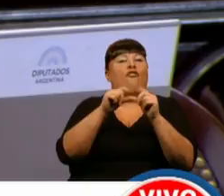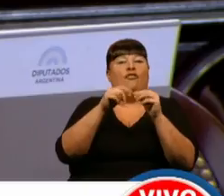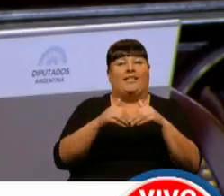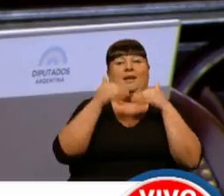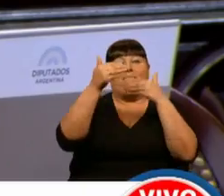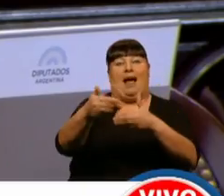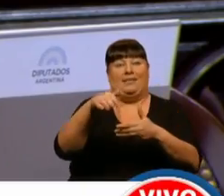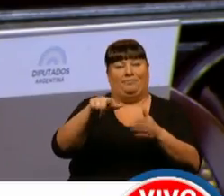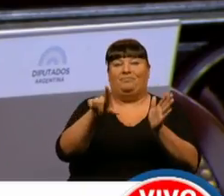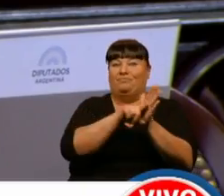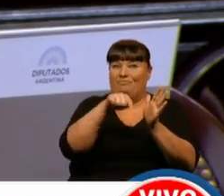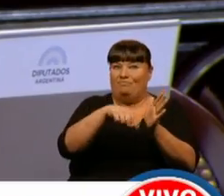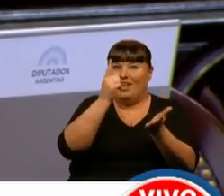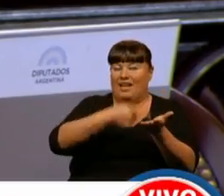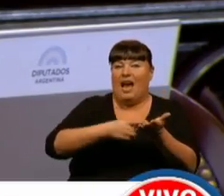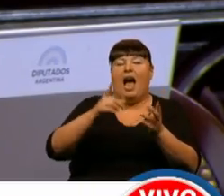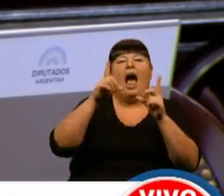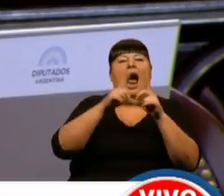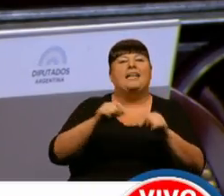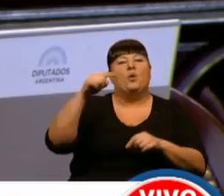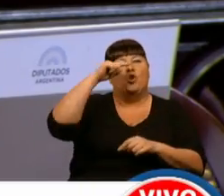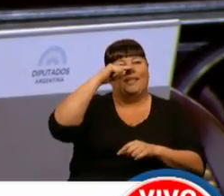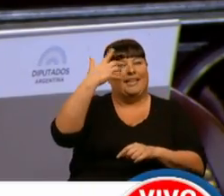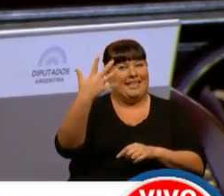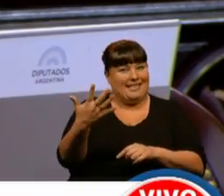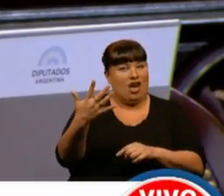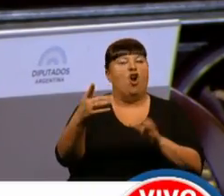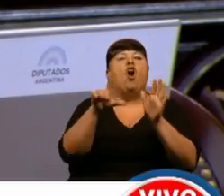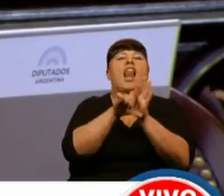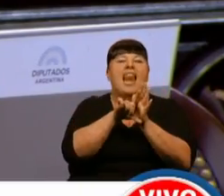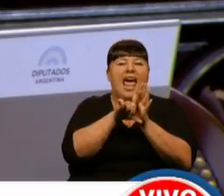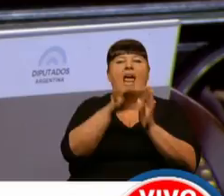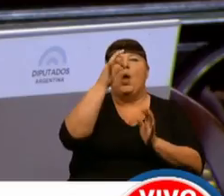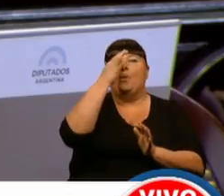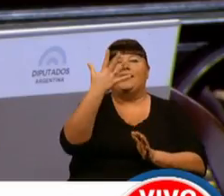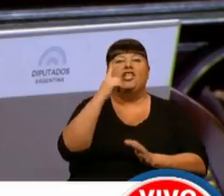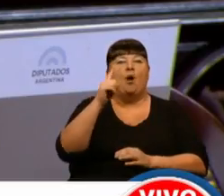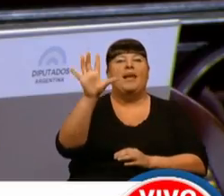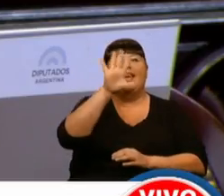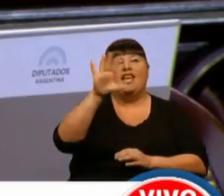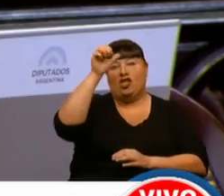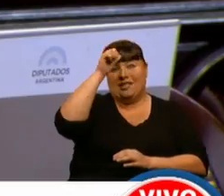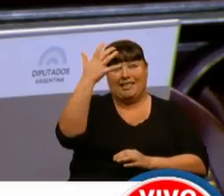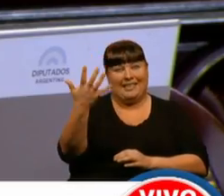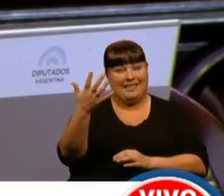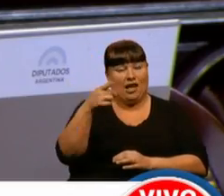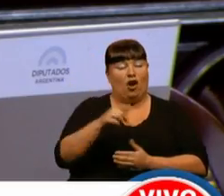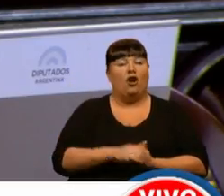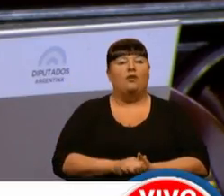del régimen establecido en el artículo 75 de la ley 25 mil 565